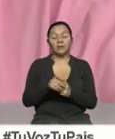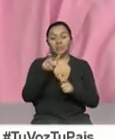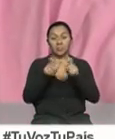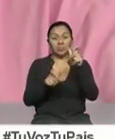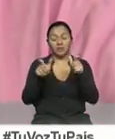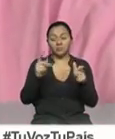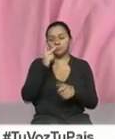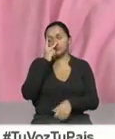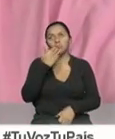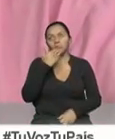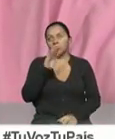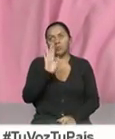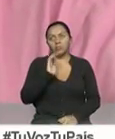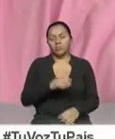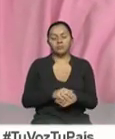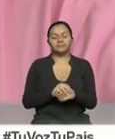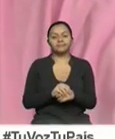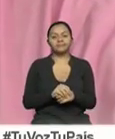inquietudes como, por ejemplo,